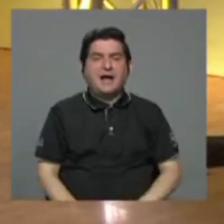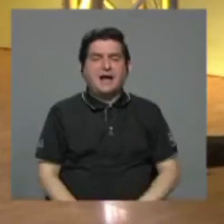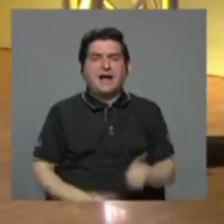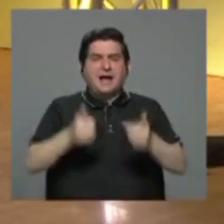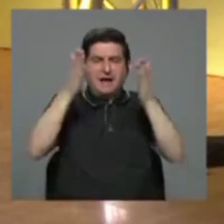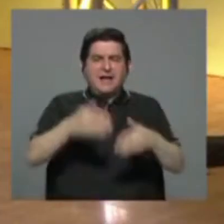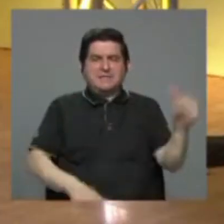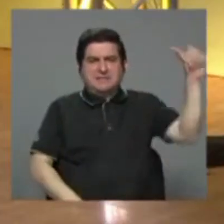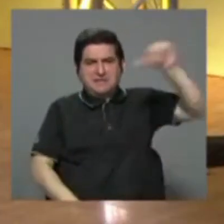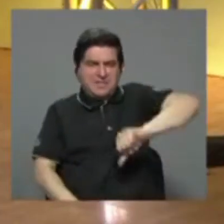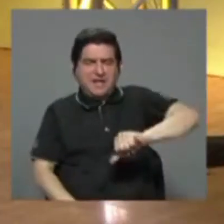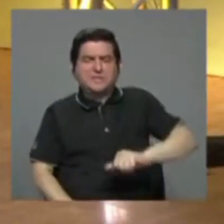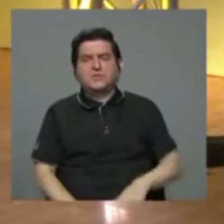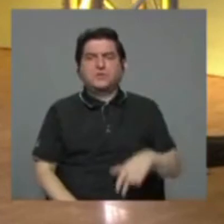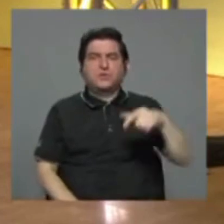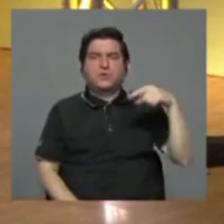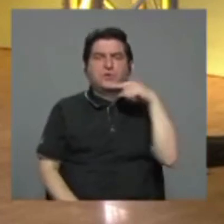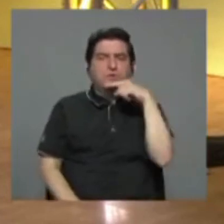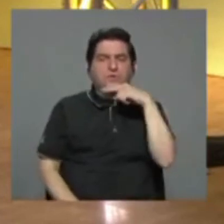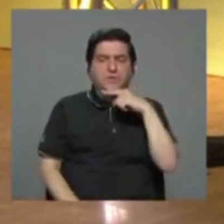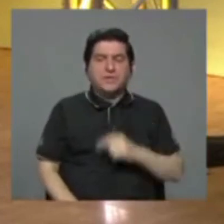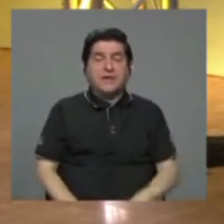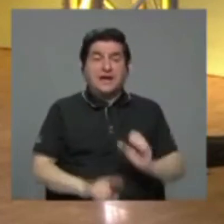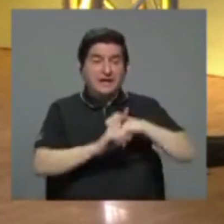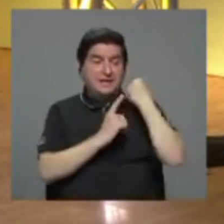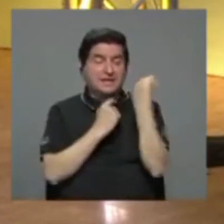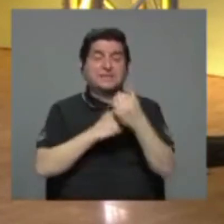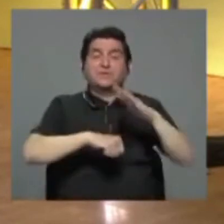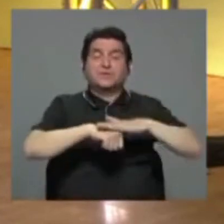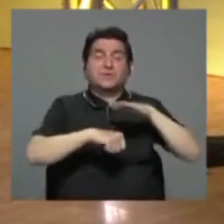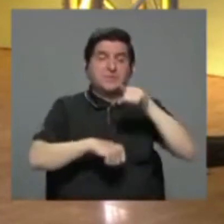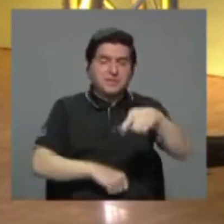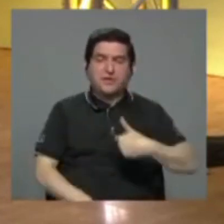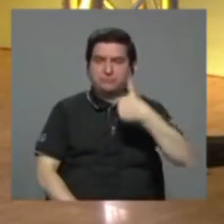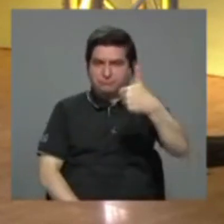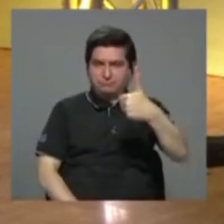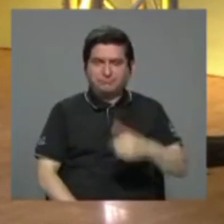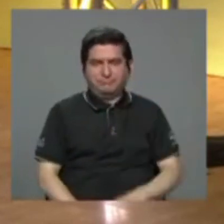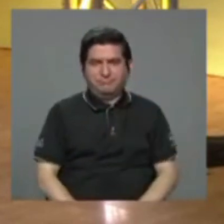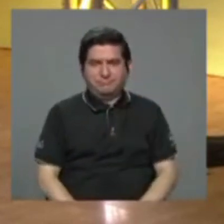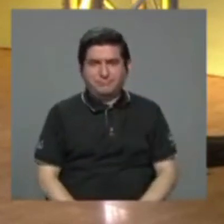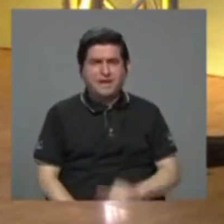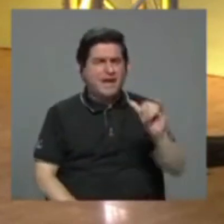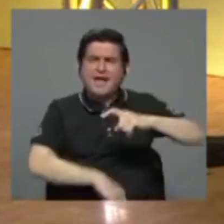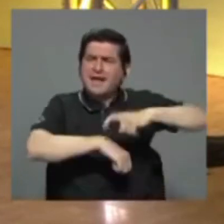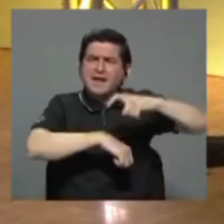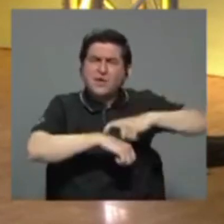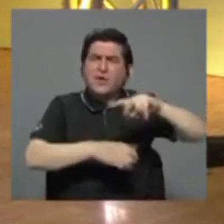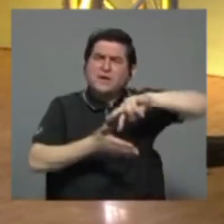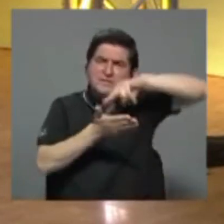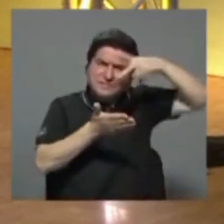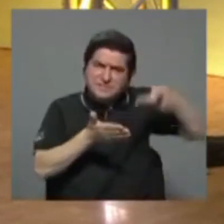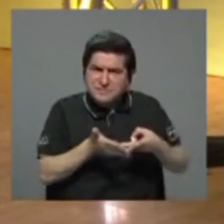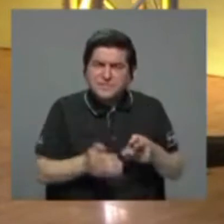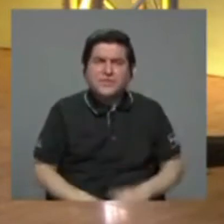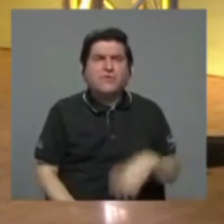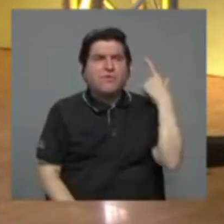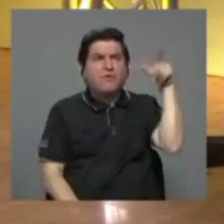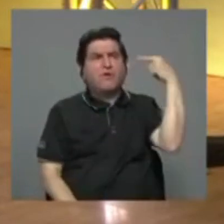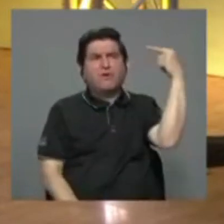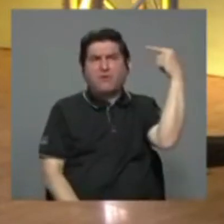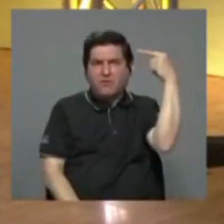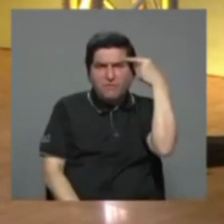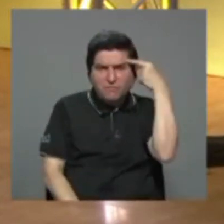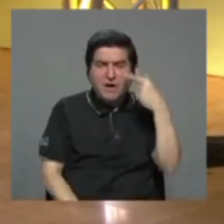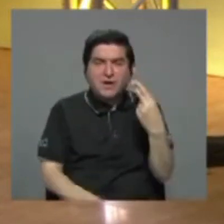que crearon condiciones para su triunfo. Eso a la vez condujo a un gobierno